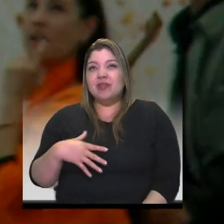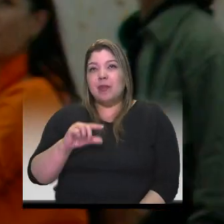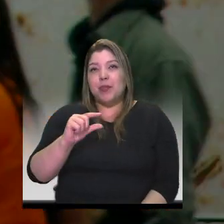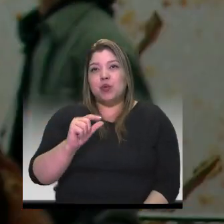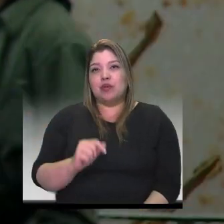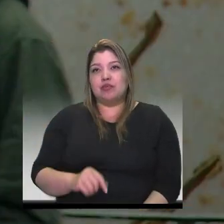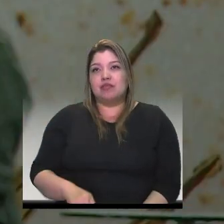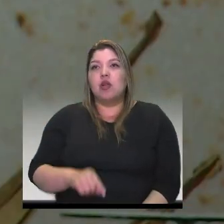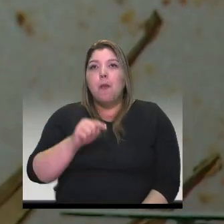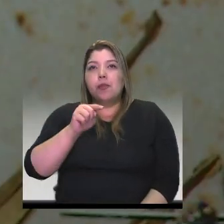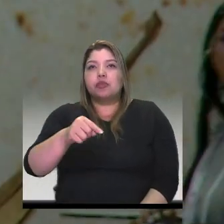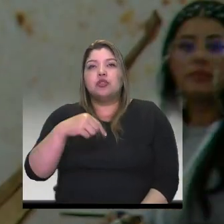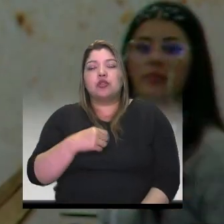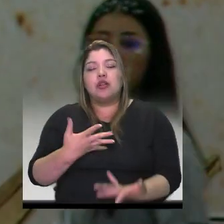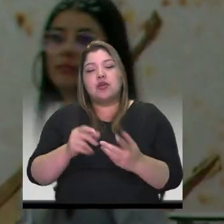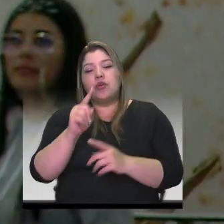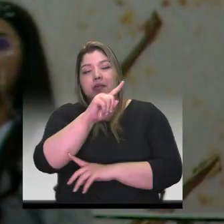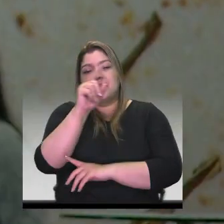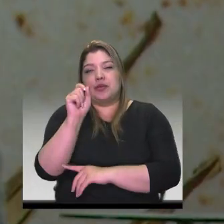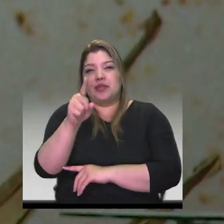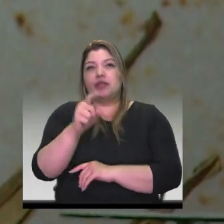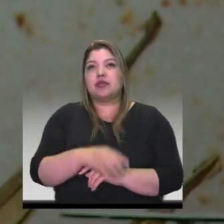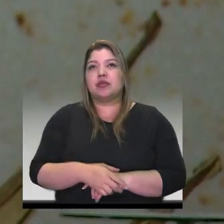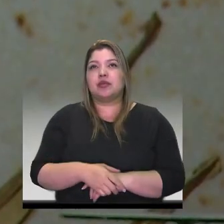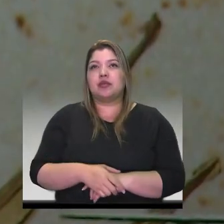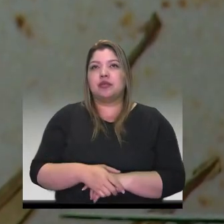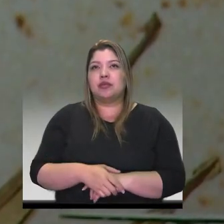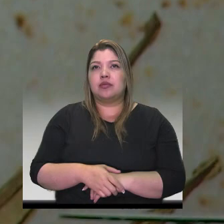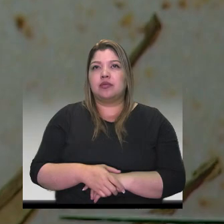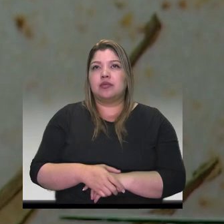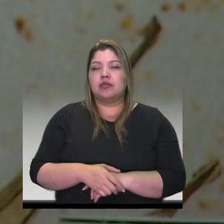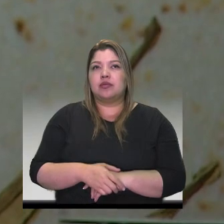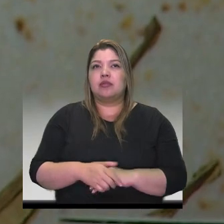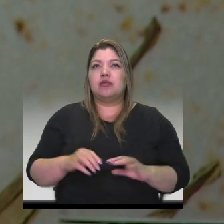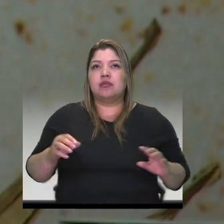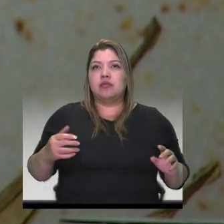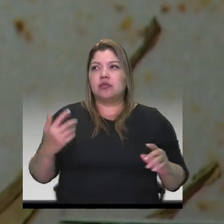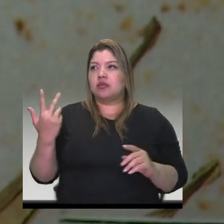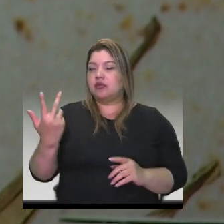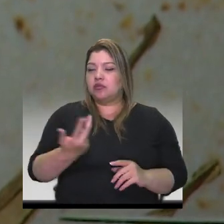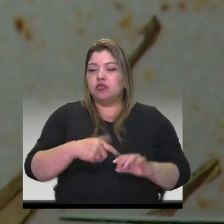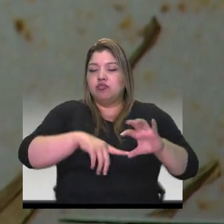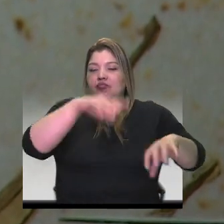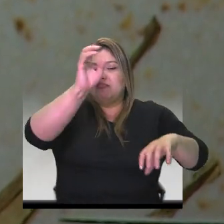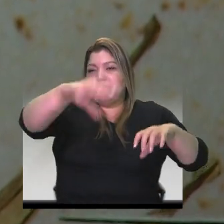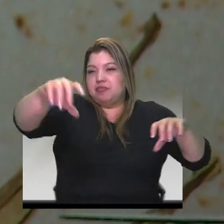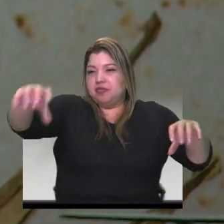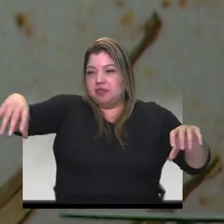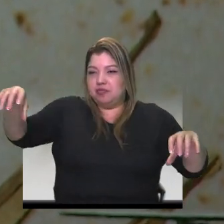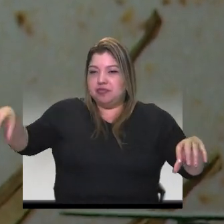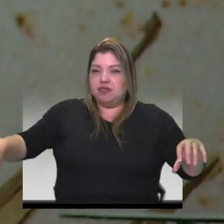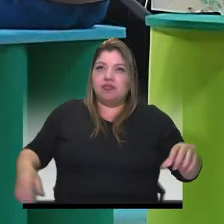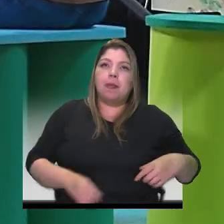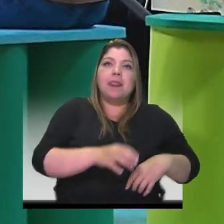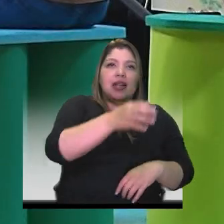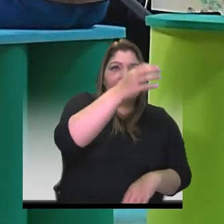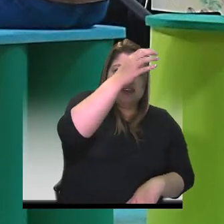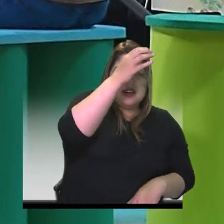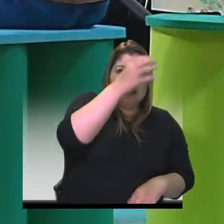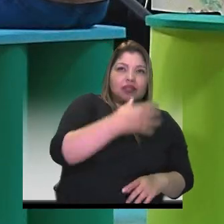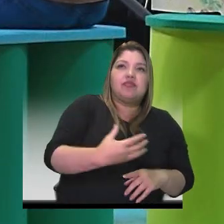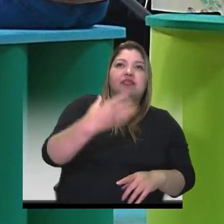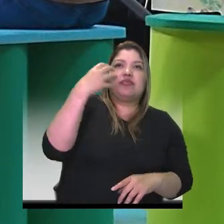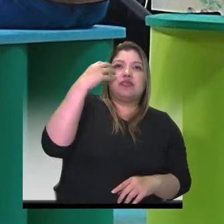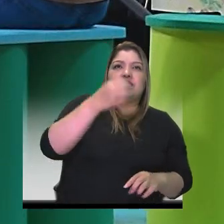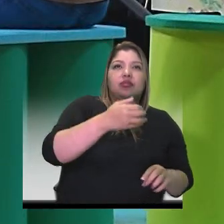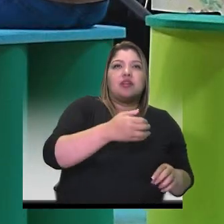la siguiente pregunta, conectándolo, pues, ya como los tres territorios, saberes, ancestralidades y